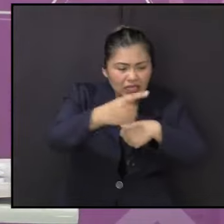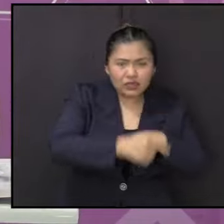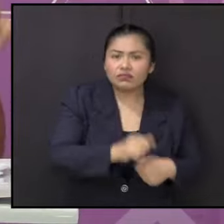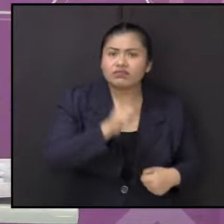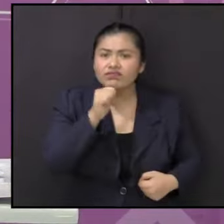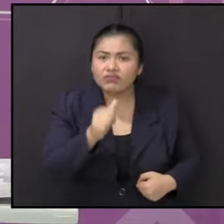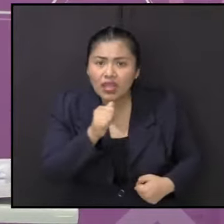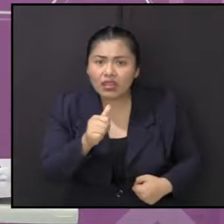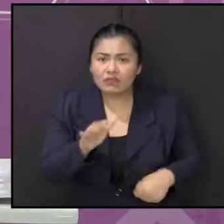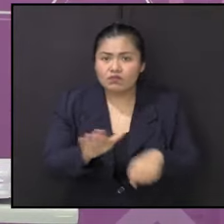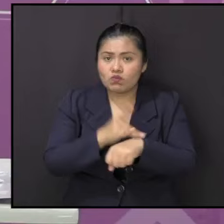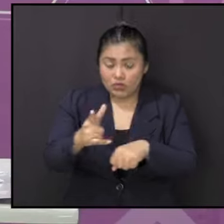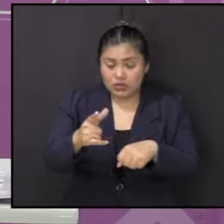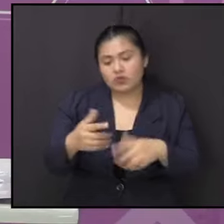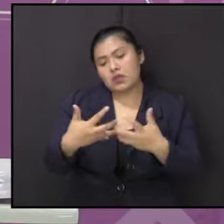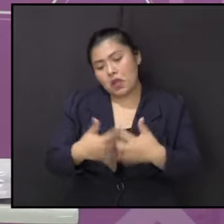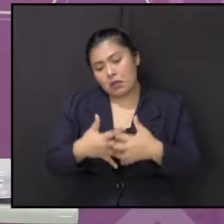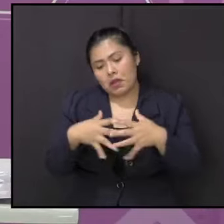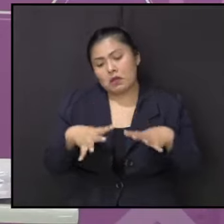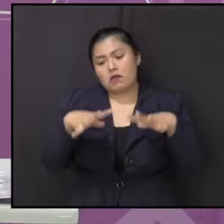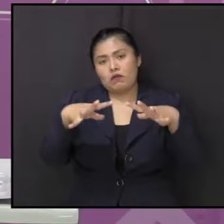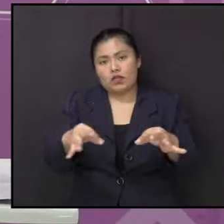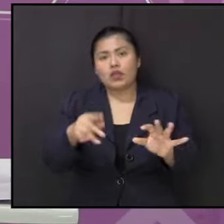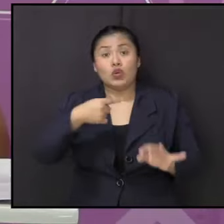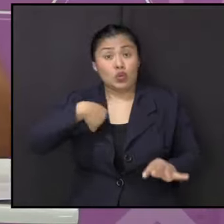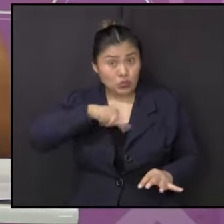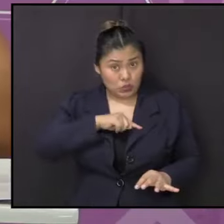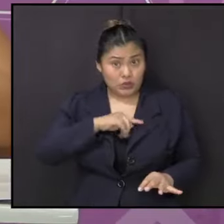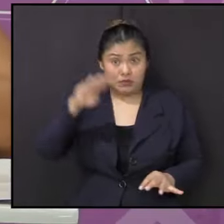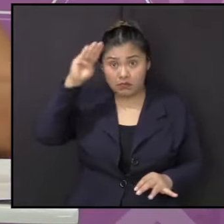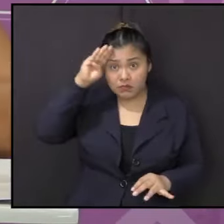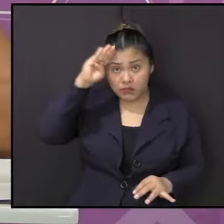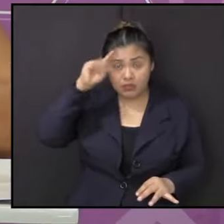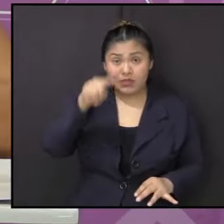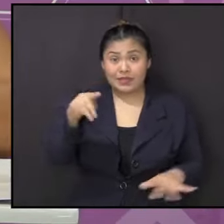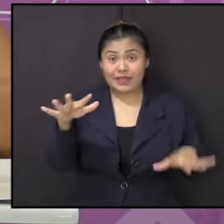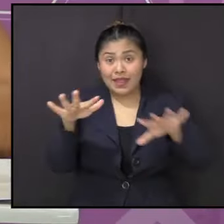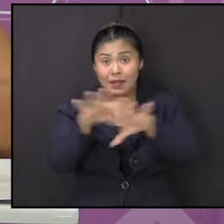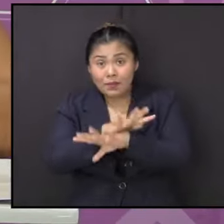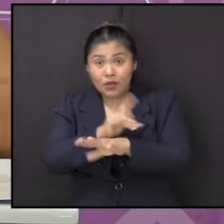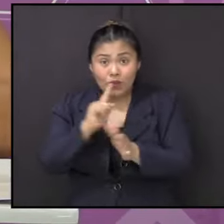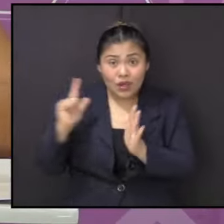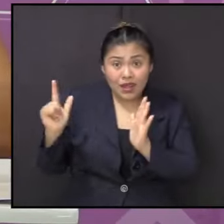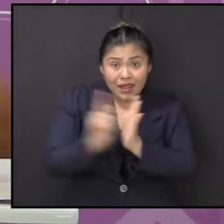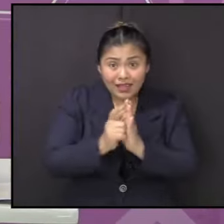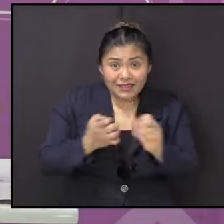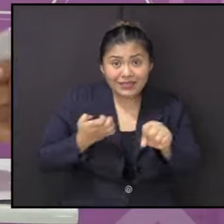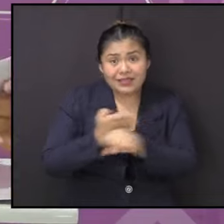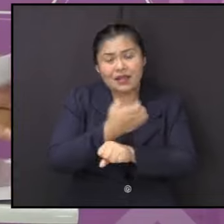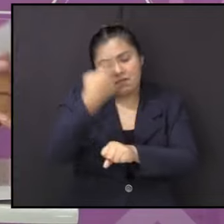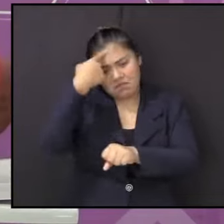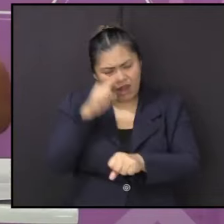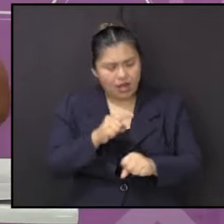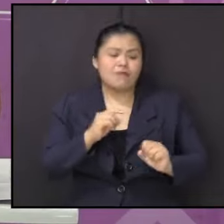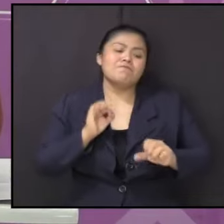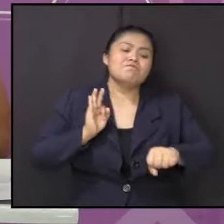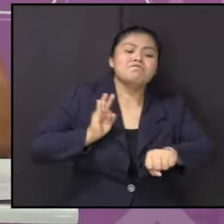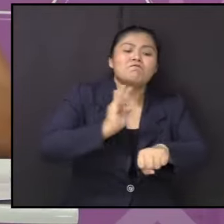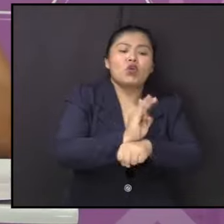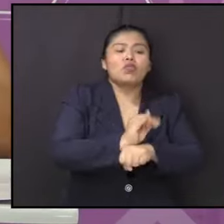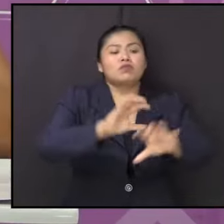de una empresa. Por lo tanto, nosotros estamos pensando justamente reformar la Ley Estatal de Protección del Ambiente y señalar en la